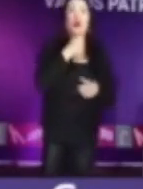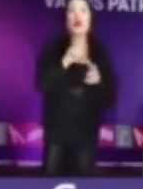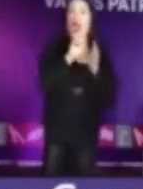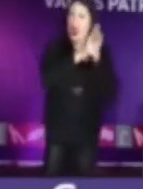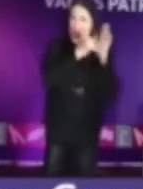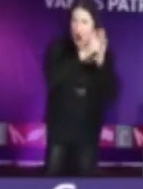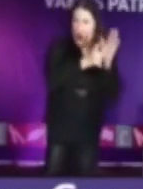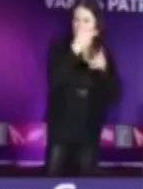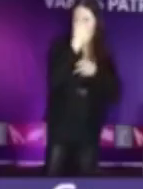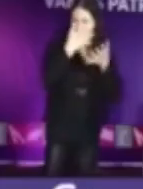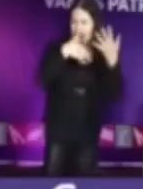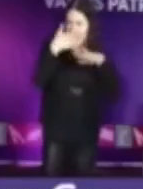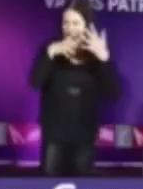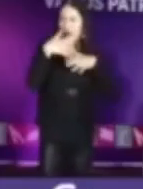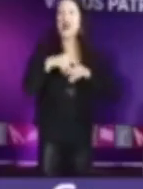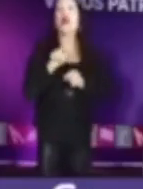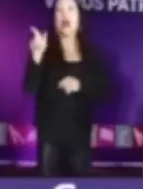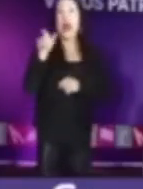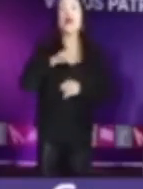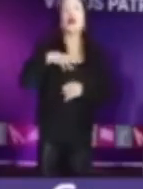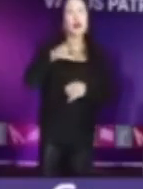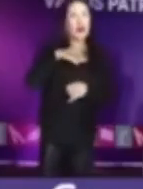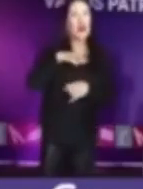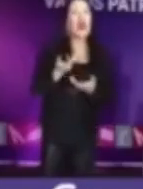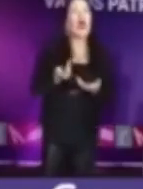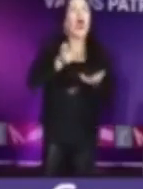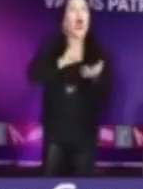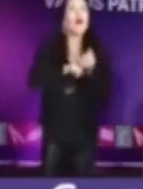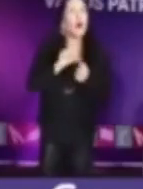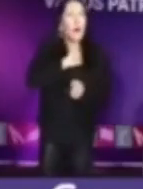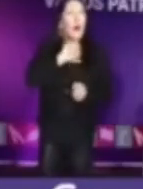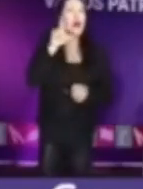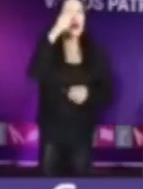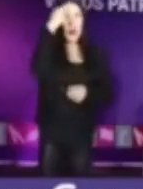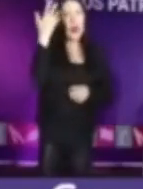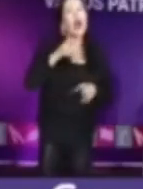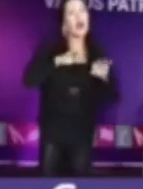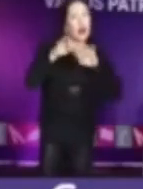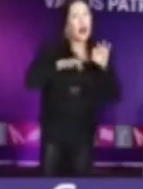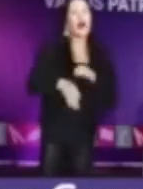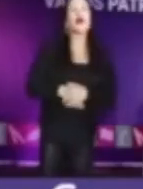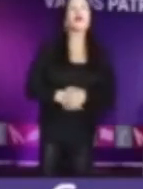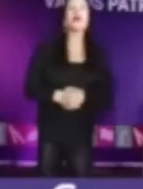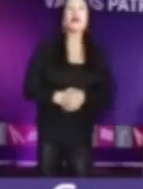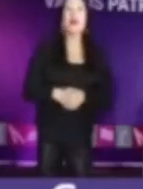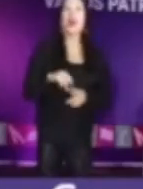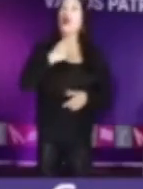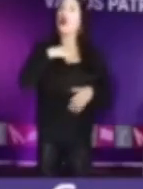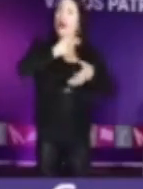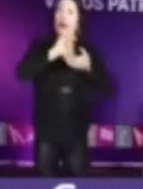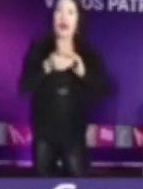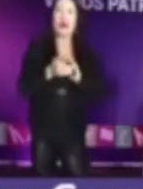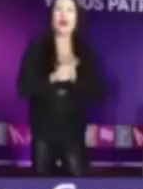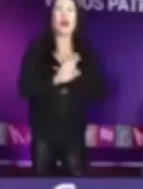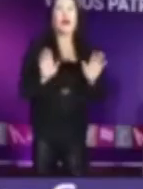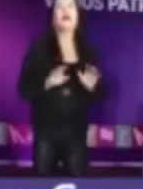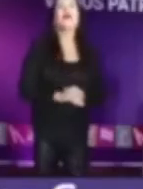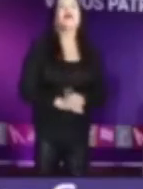gran intuición para hacer su trabajo. En cualquier caso, y voy a terminar ya con esta